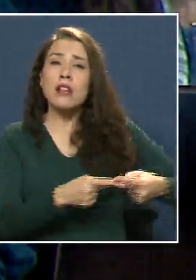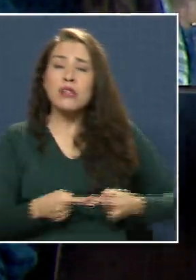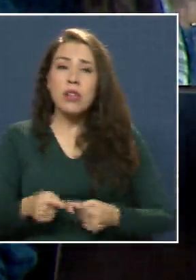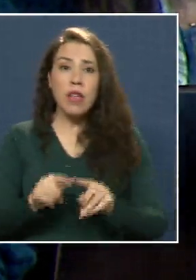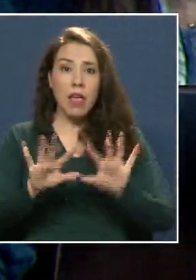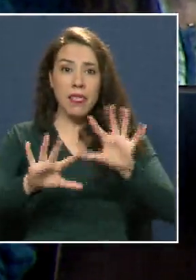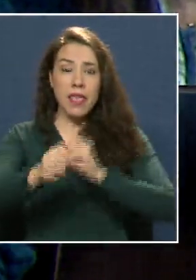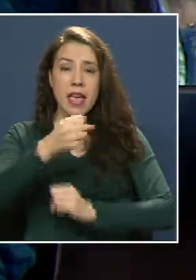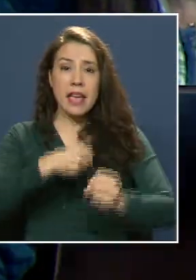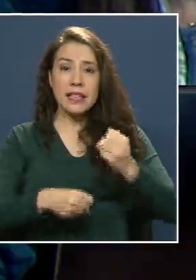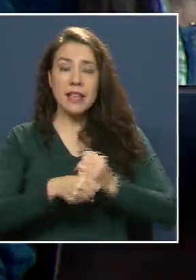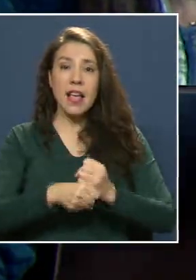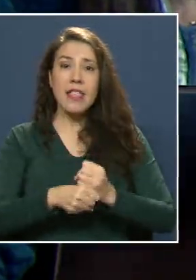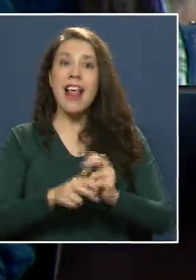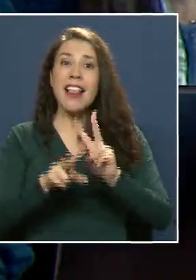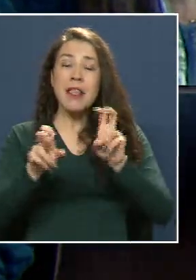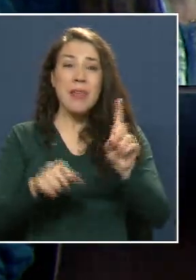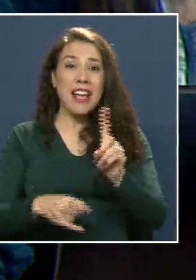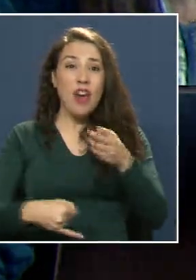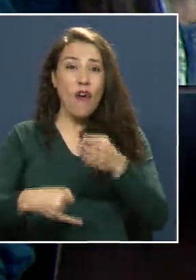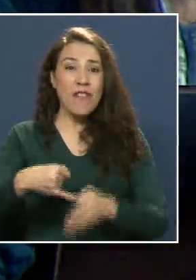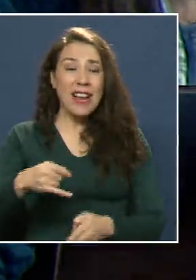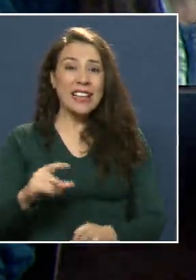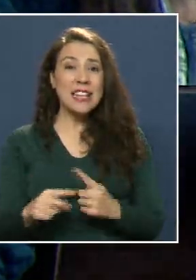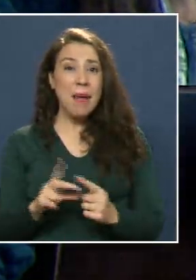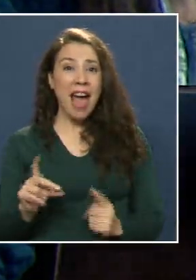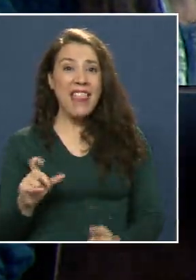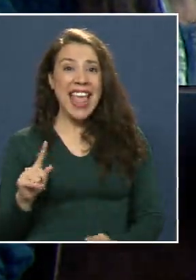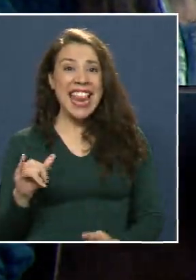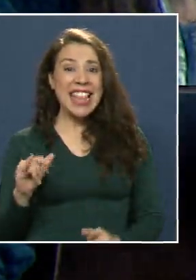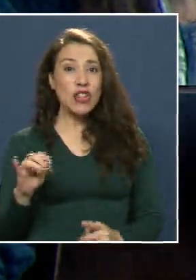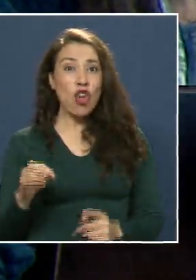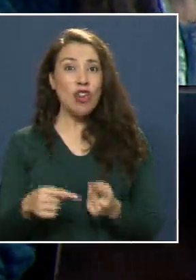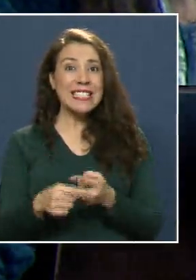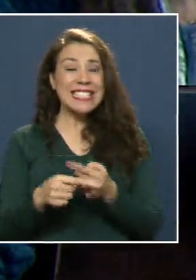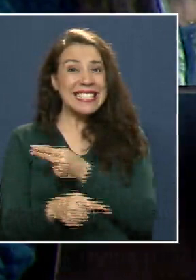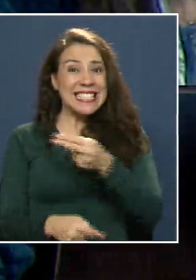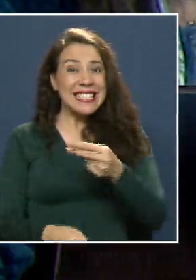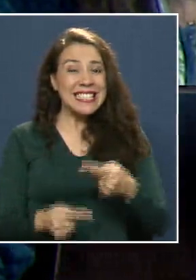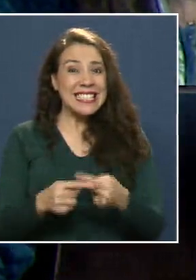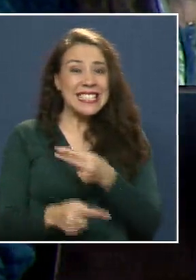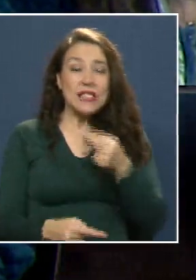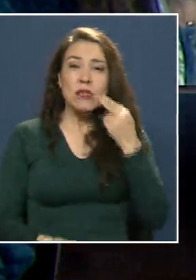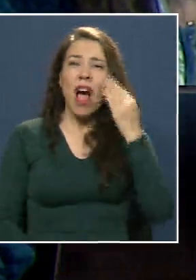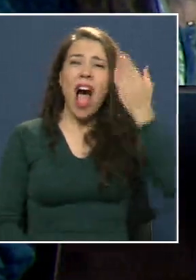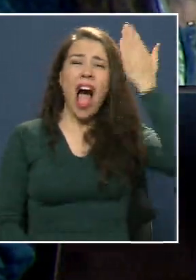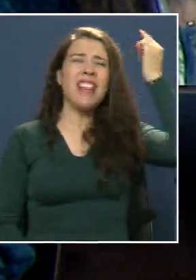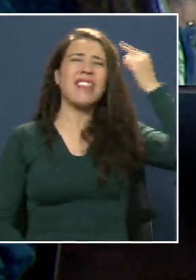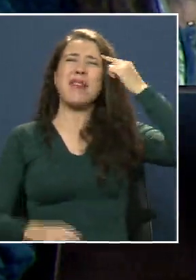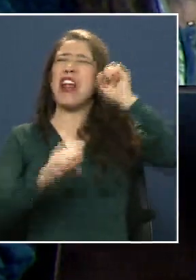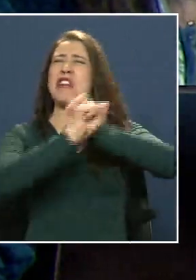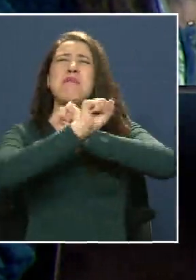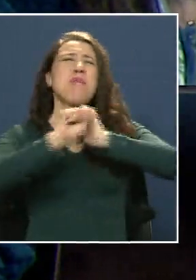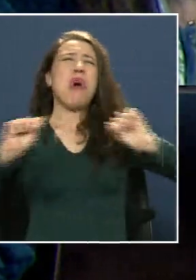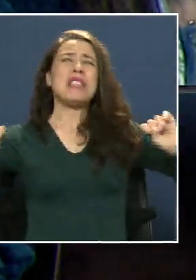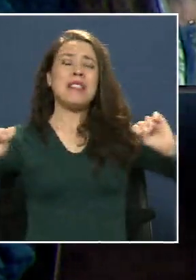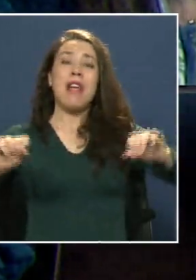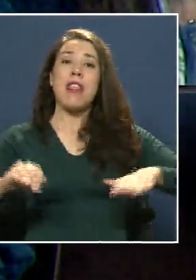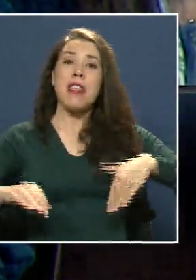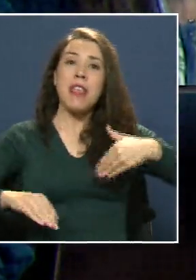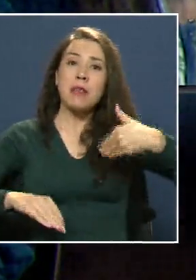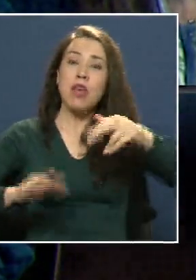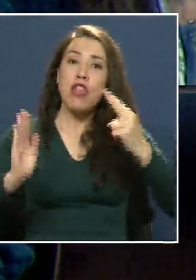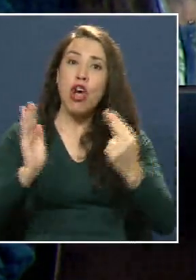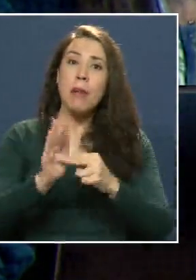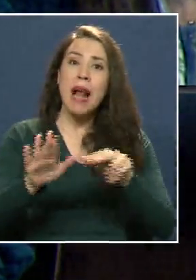Hace 10 años la imprescriptibilidad de los delitos sexuales contra niños y niñas se veía lejana, pero el año